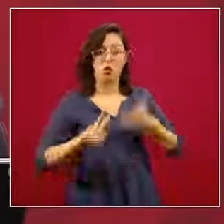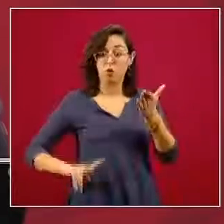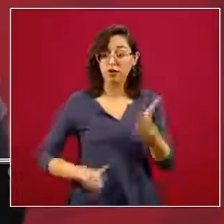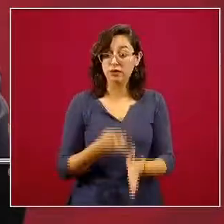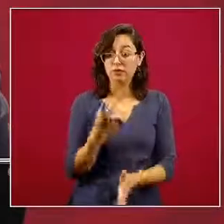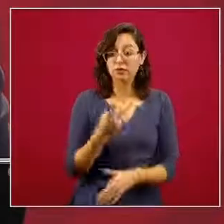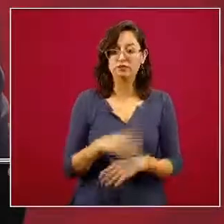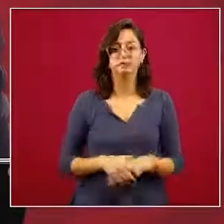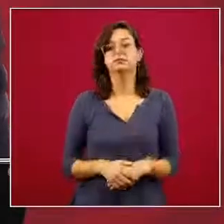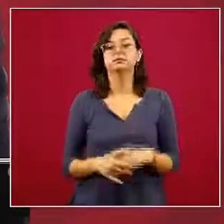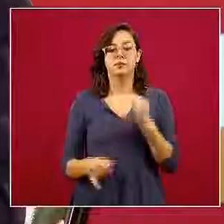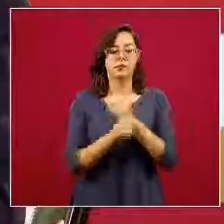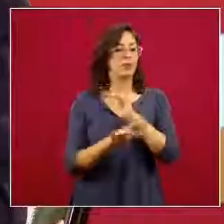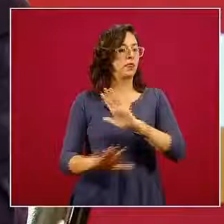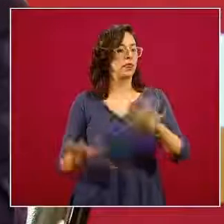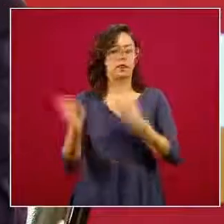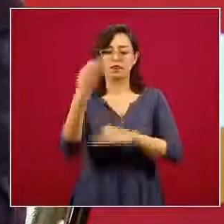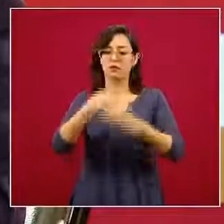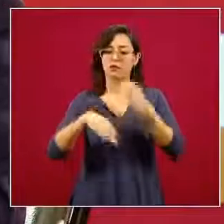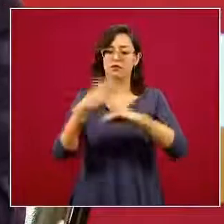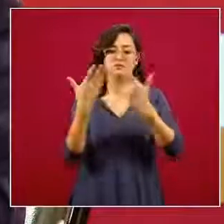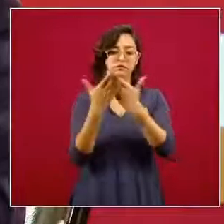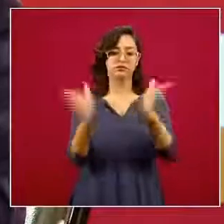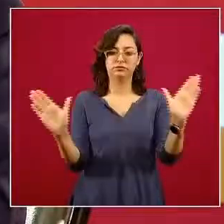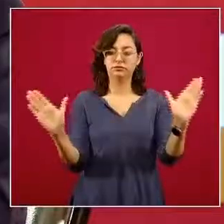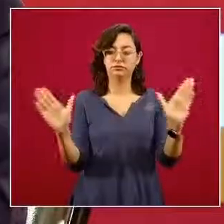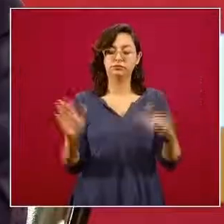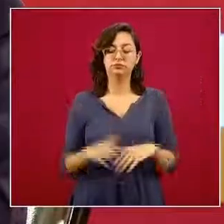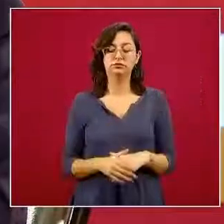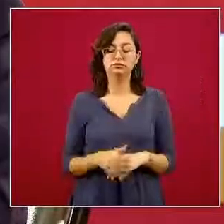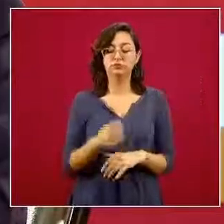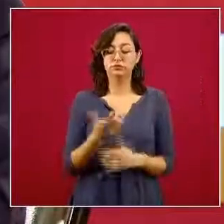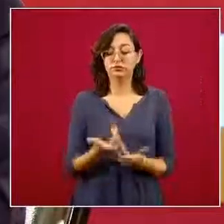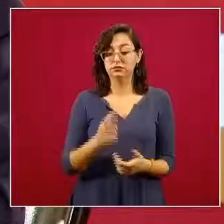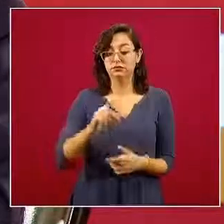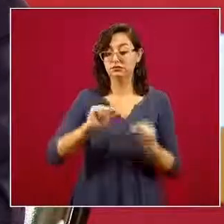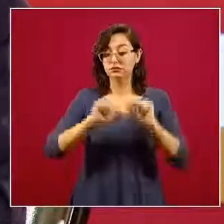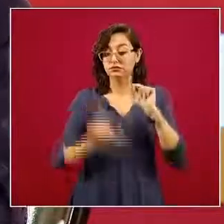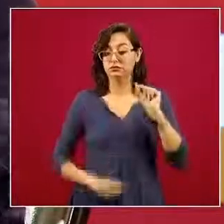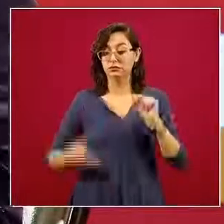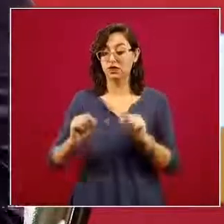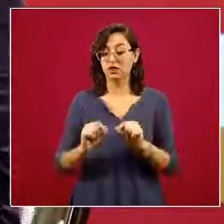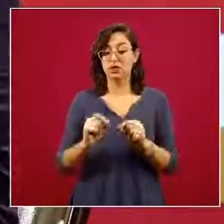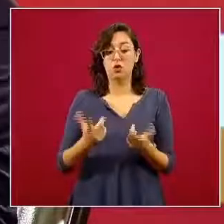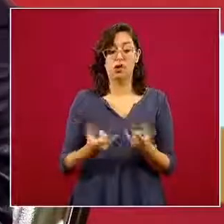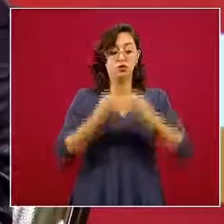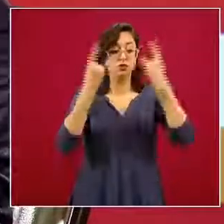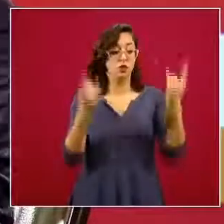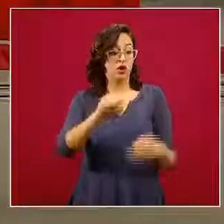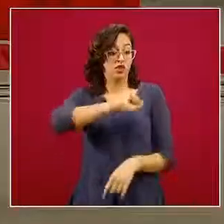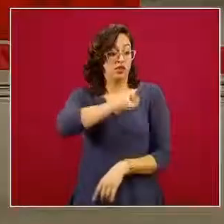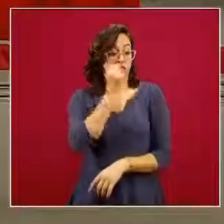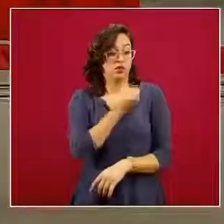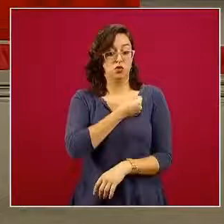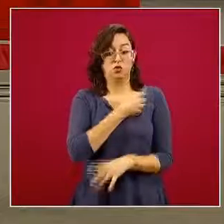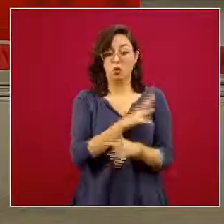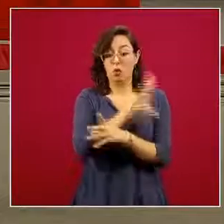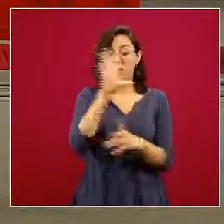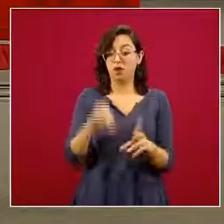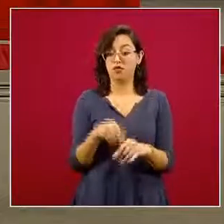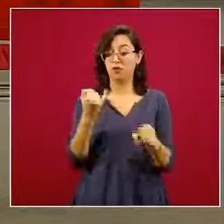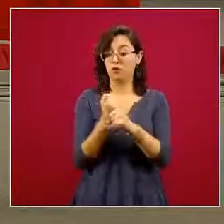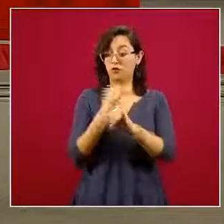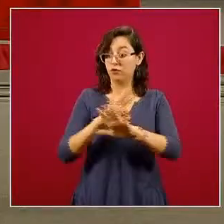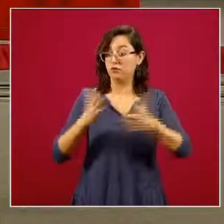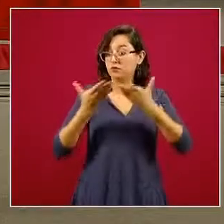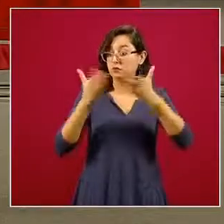Ahora, todos los datos son públicos, insisto. Nunca en la historia de la salud pública de México se habían puesto todos los datos públicos para que